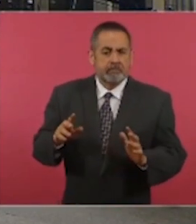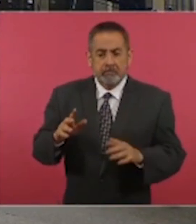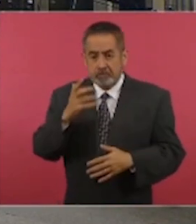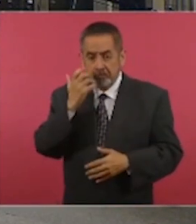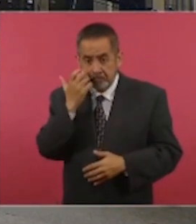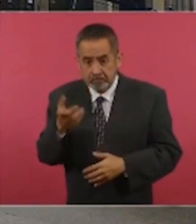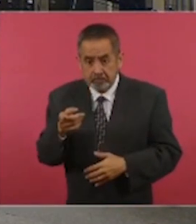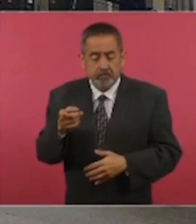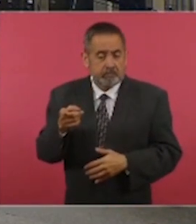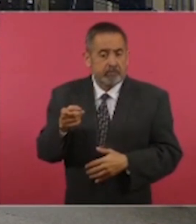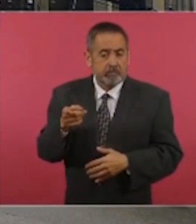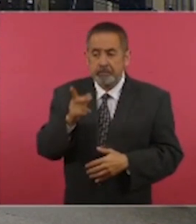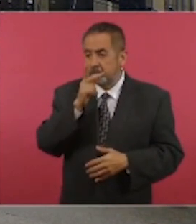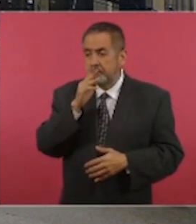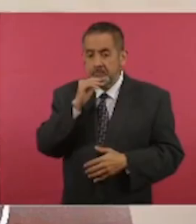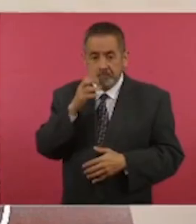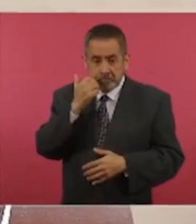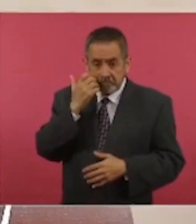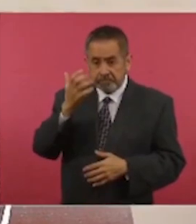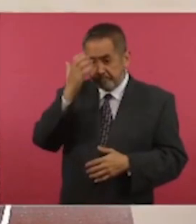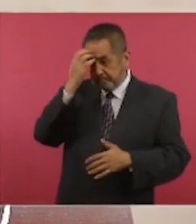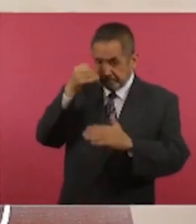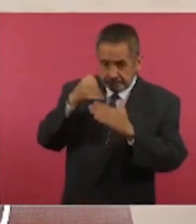quieran conocer